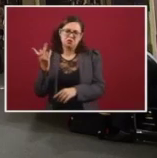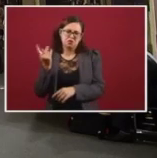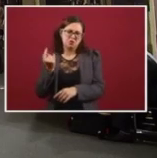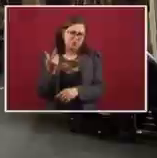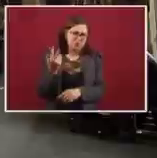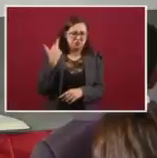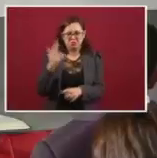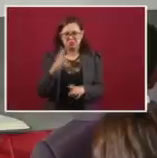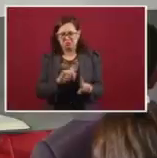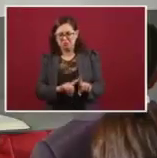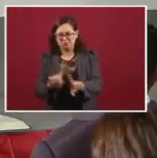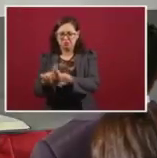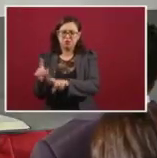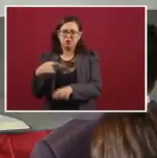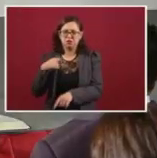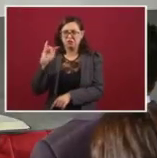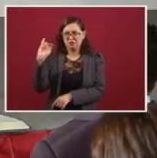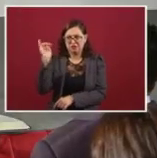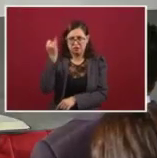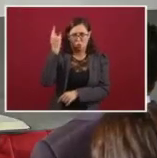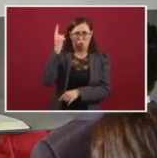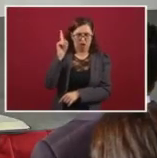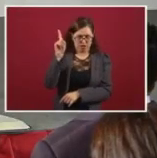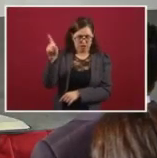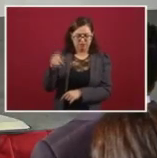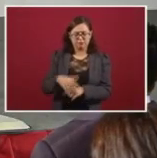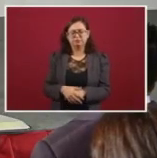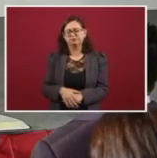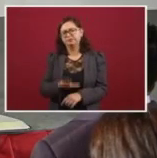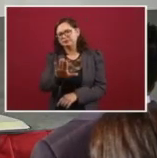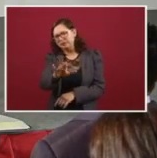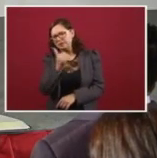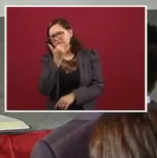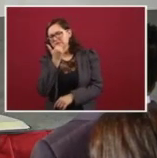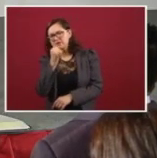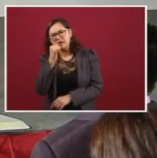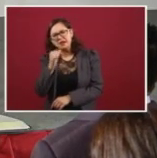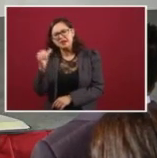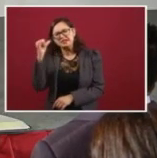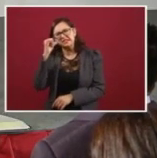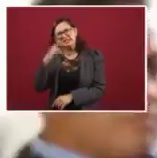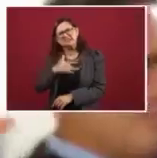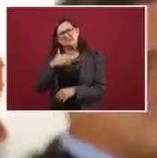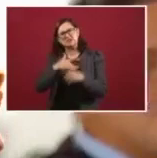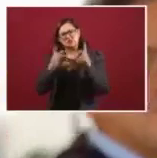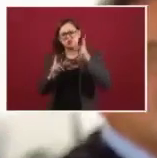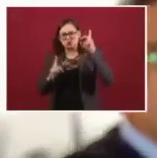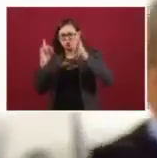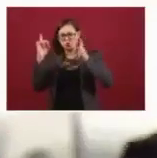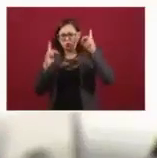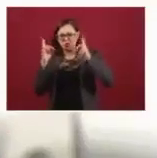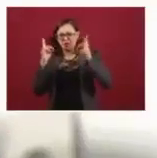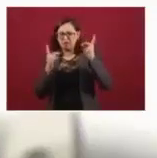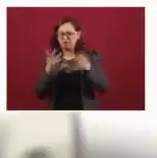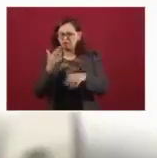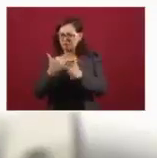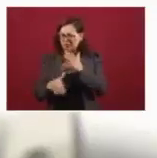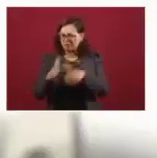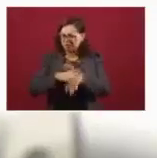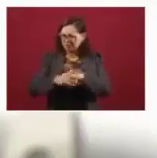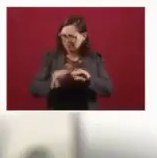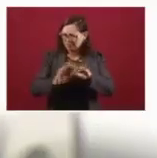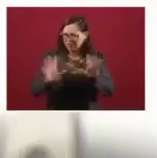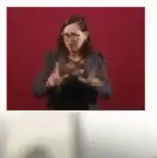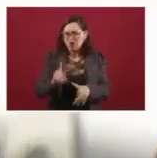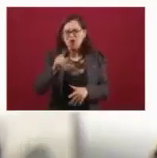Presidente, no nos quedó claro ayer cuándo se van a definir los recursos en específico para la frontera